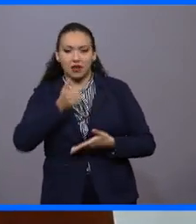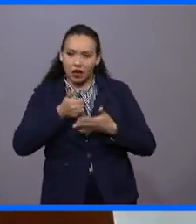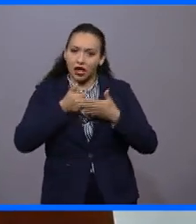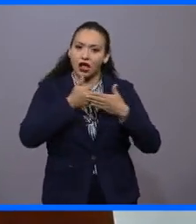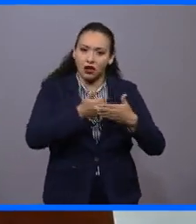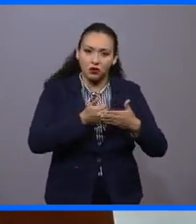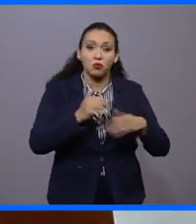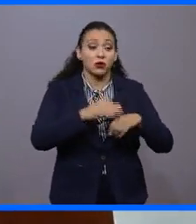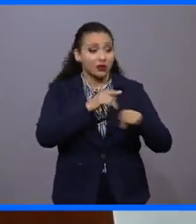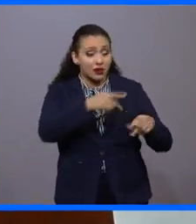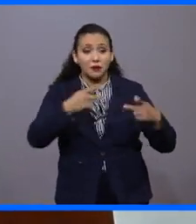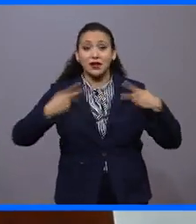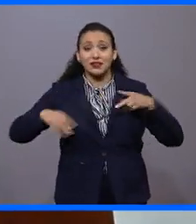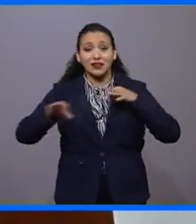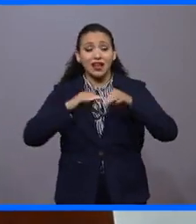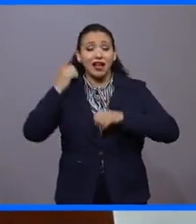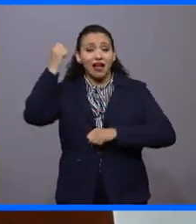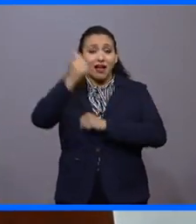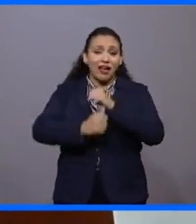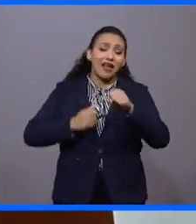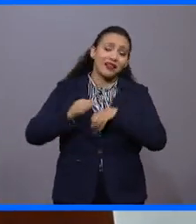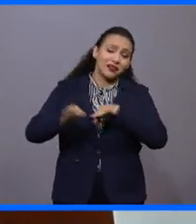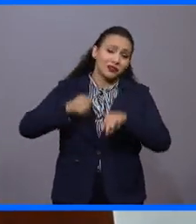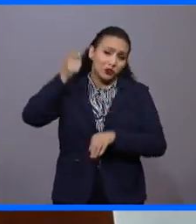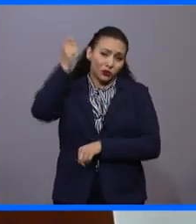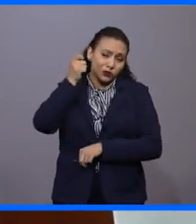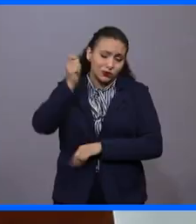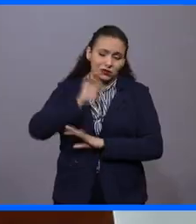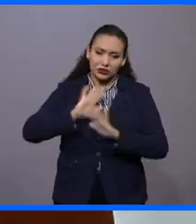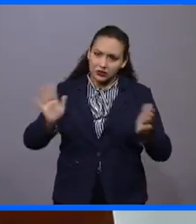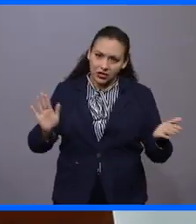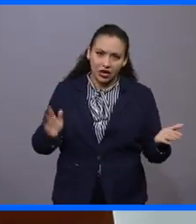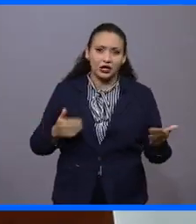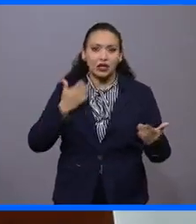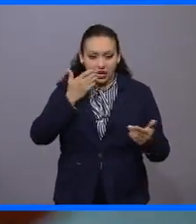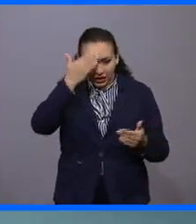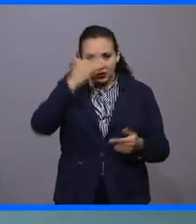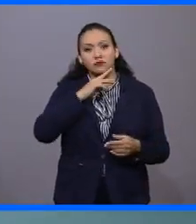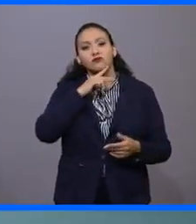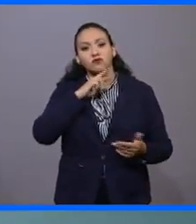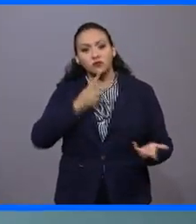las inquietudes de los jubilados y pensionados.